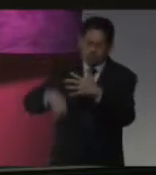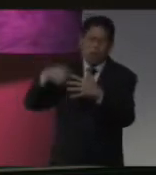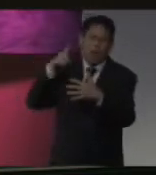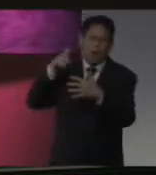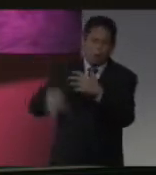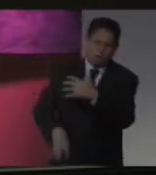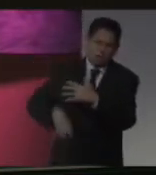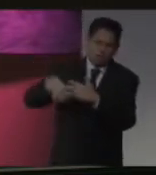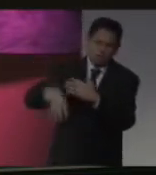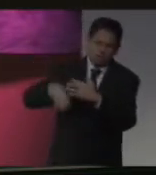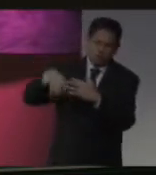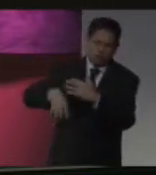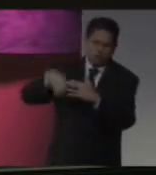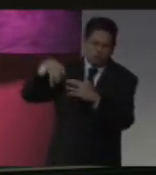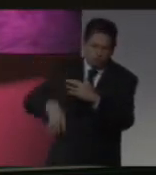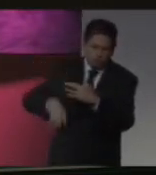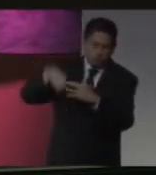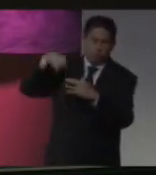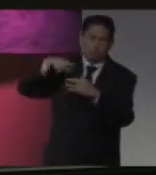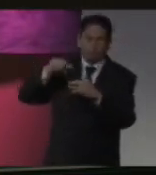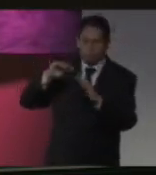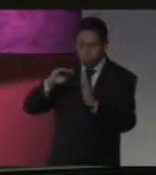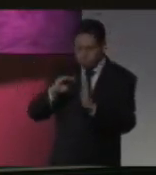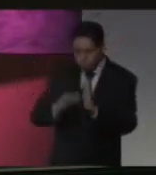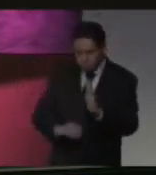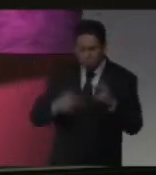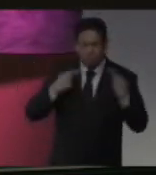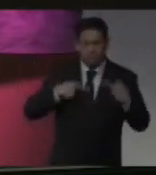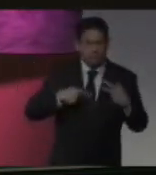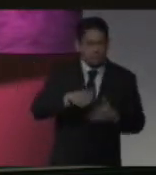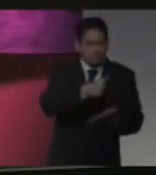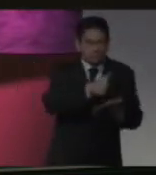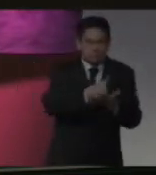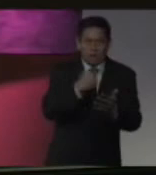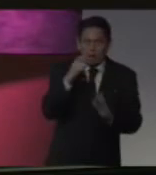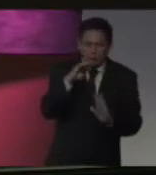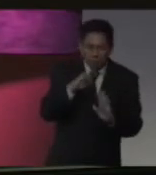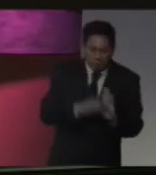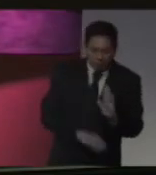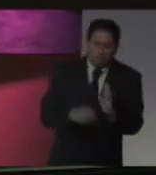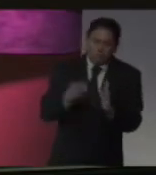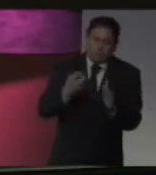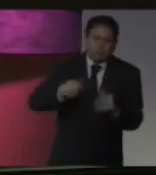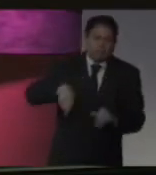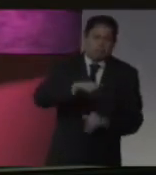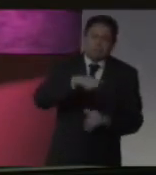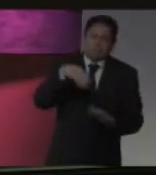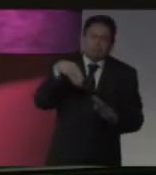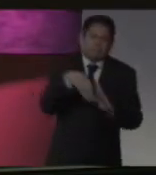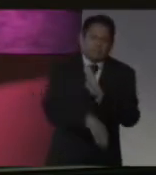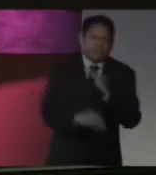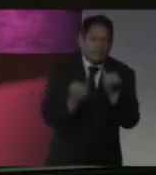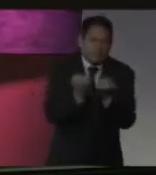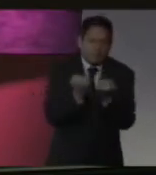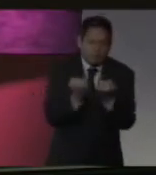fracking ponen en riesgo la disponibilidad del agua para las ciudades, pues evidentemente nos afecta a quienes vivimos en esas